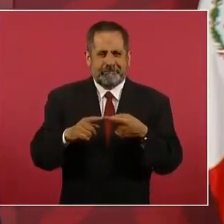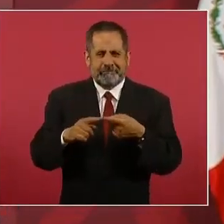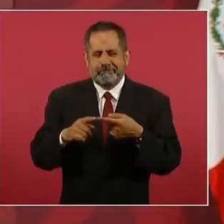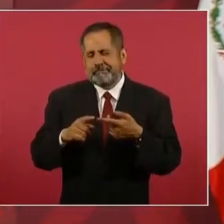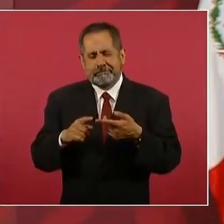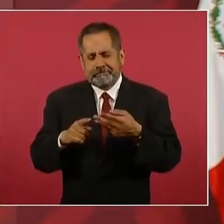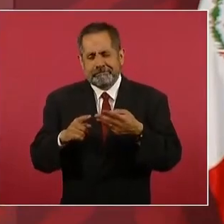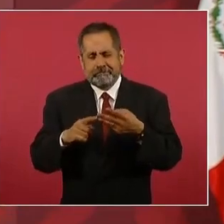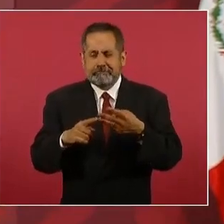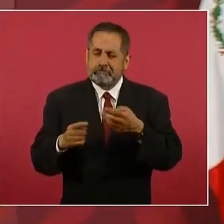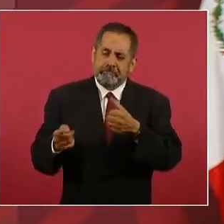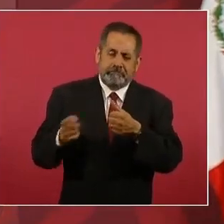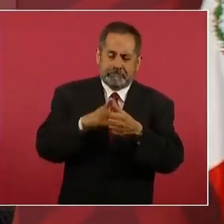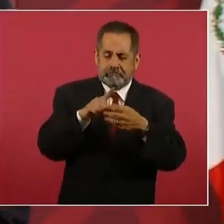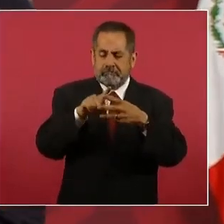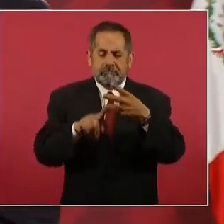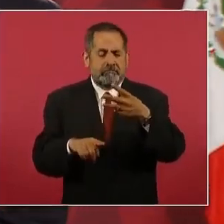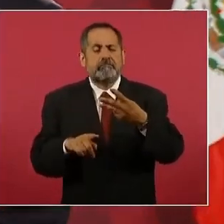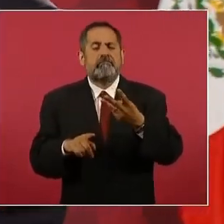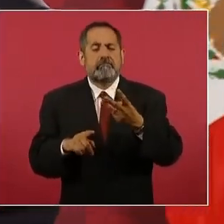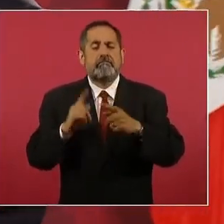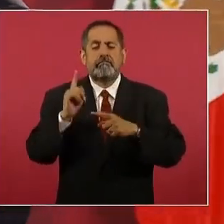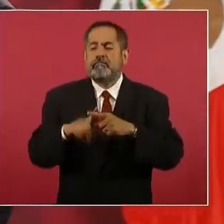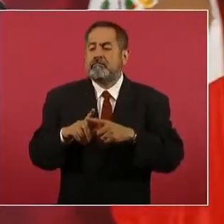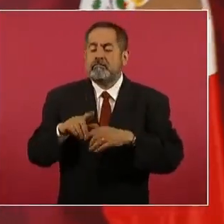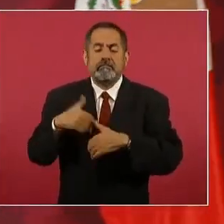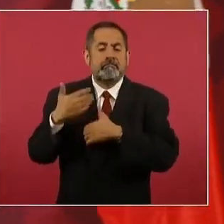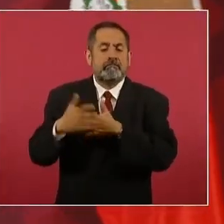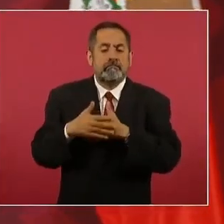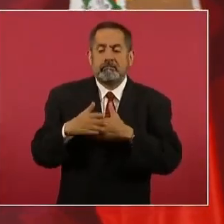Se trata de dejar